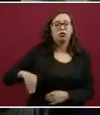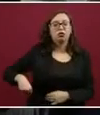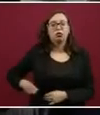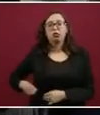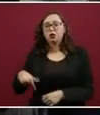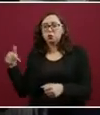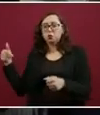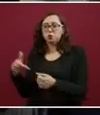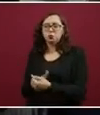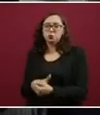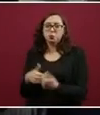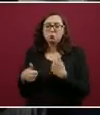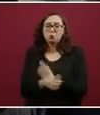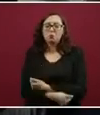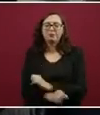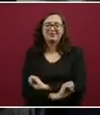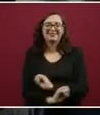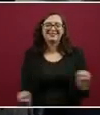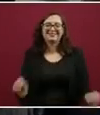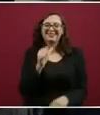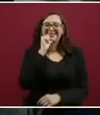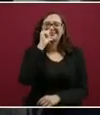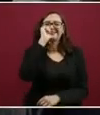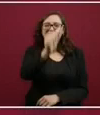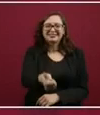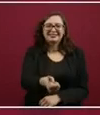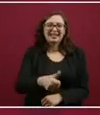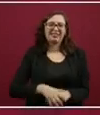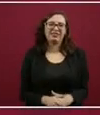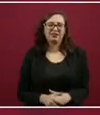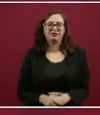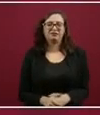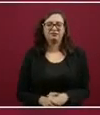nada porque no somos